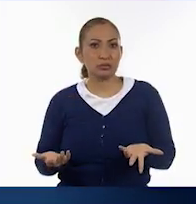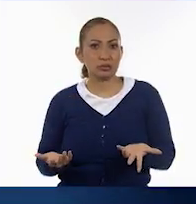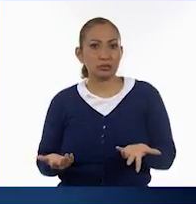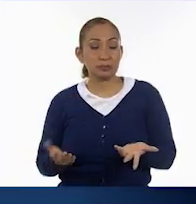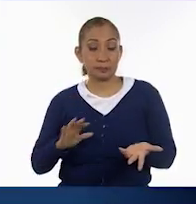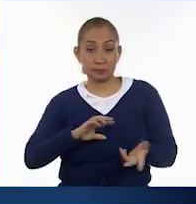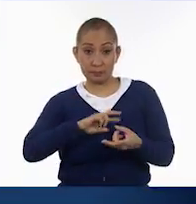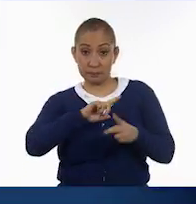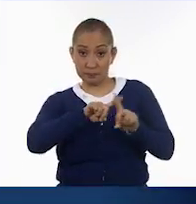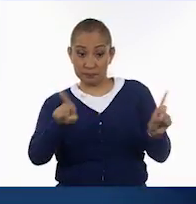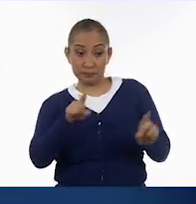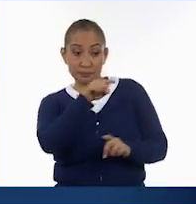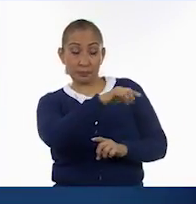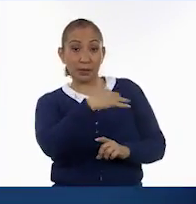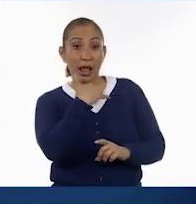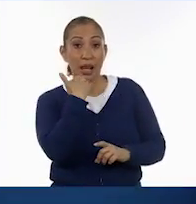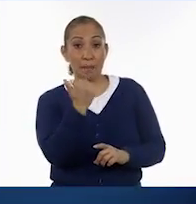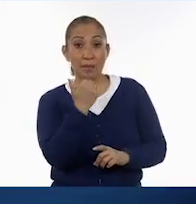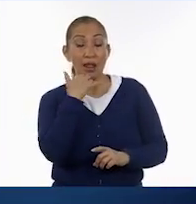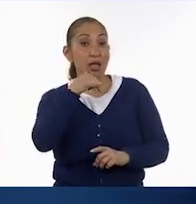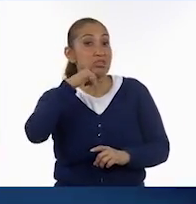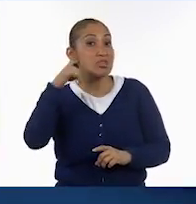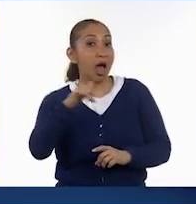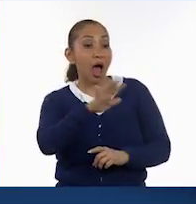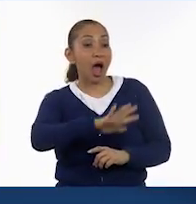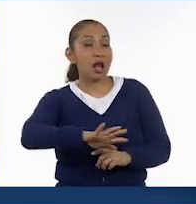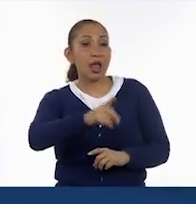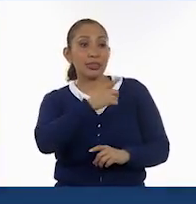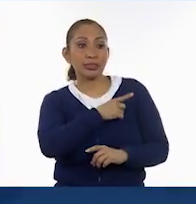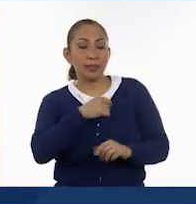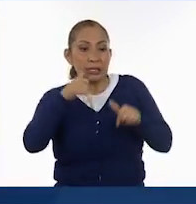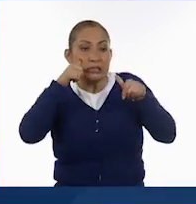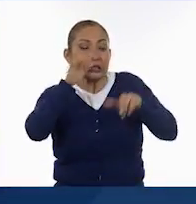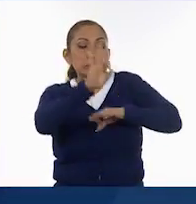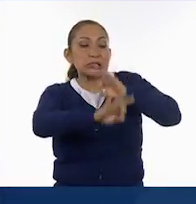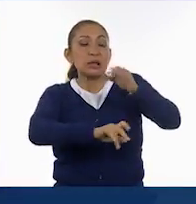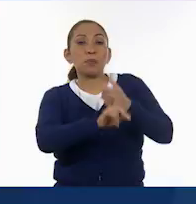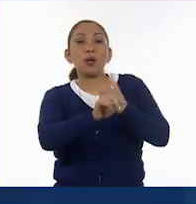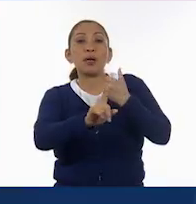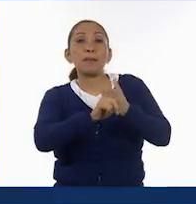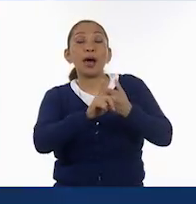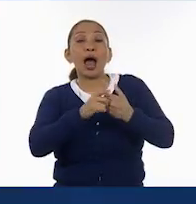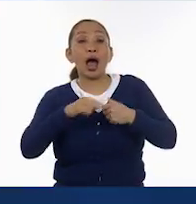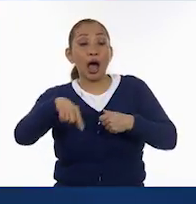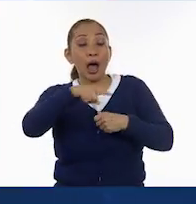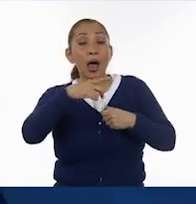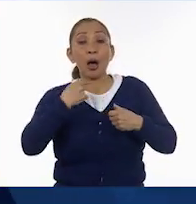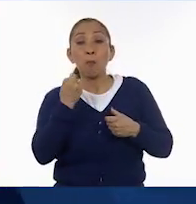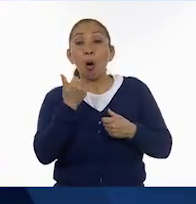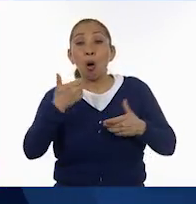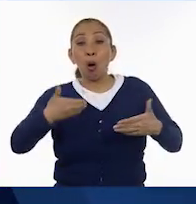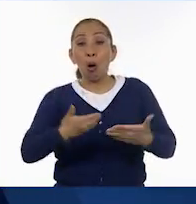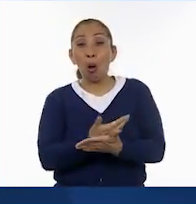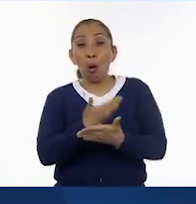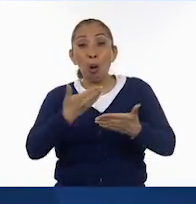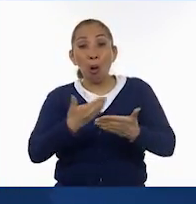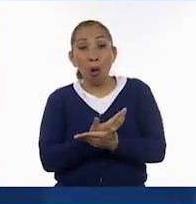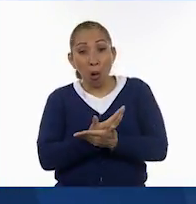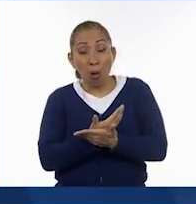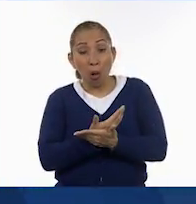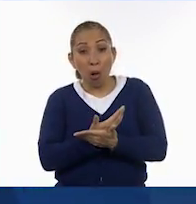Por el contrario, Alemania e Italia deben atender problemas propios de una baja tasa de